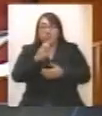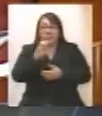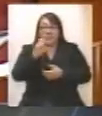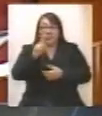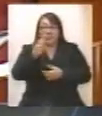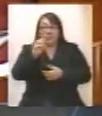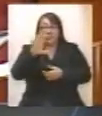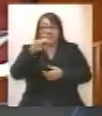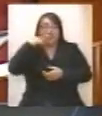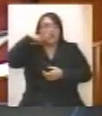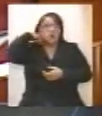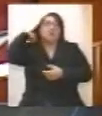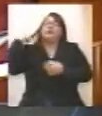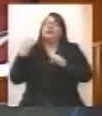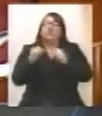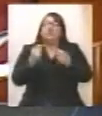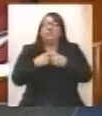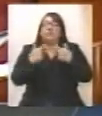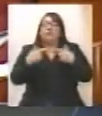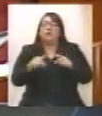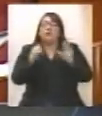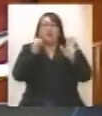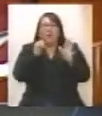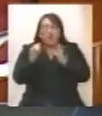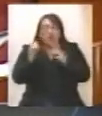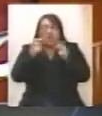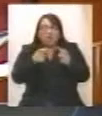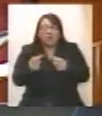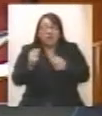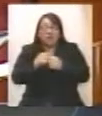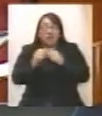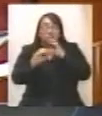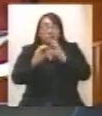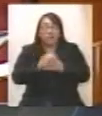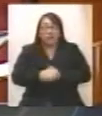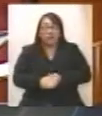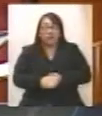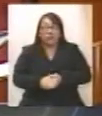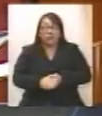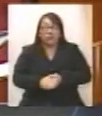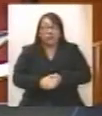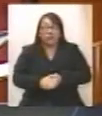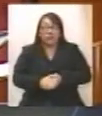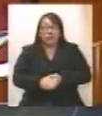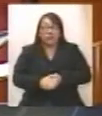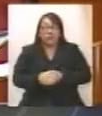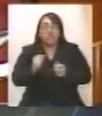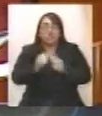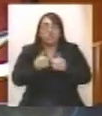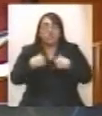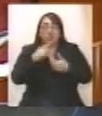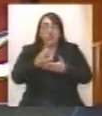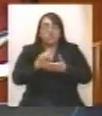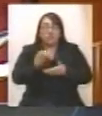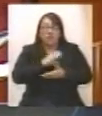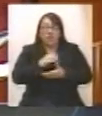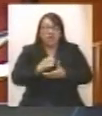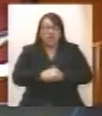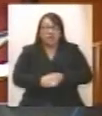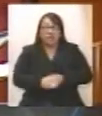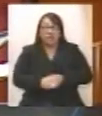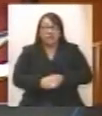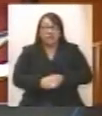105, el sistema de videovigilancia y comunicación radial con la que cuenta Lima y Callao,